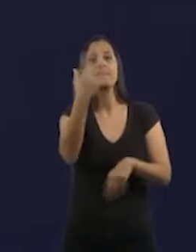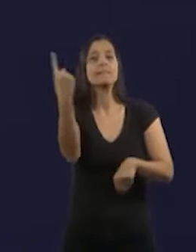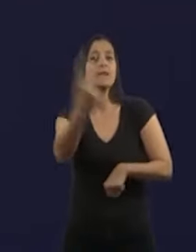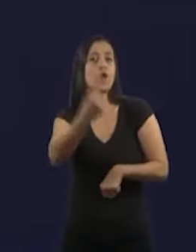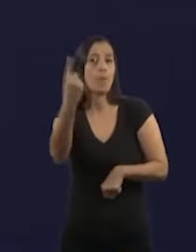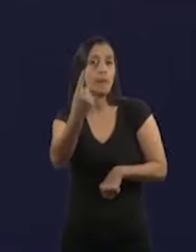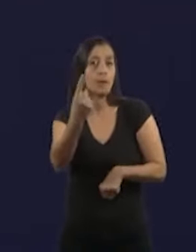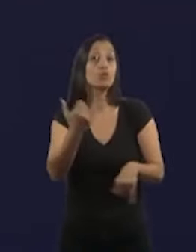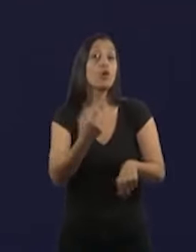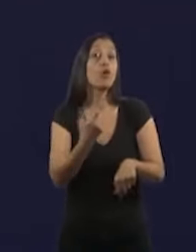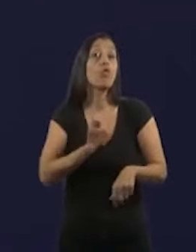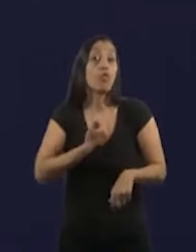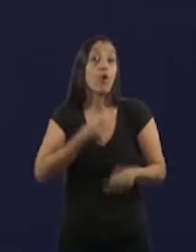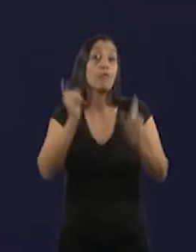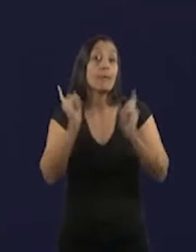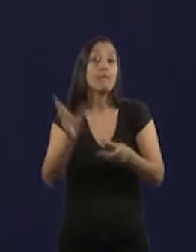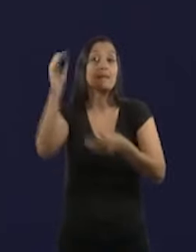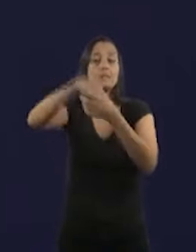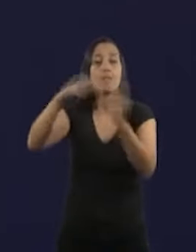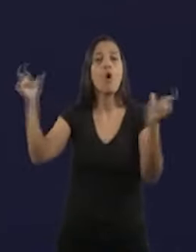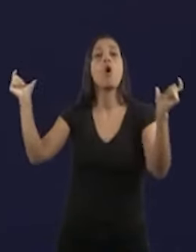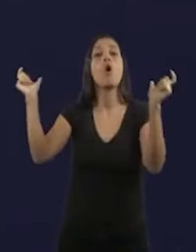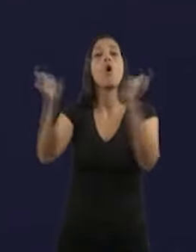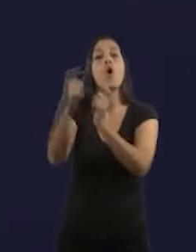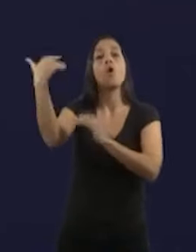en la conferencia anual de San Valley,